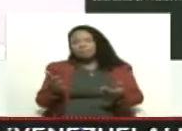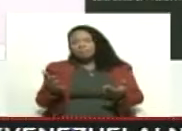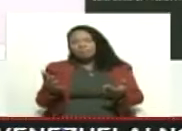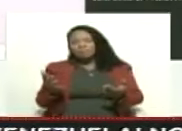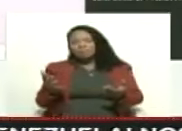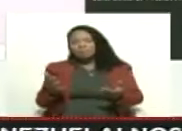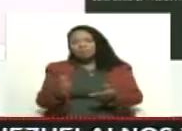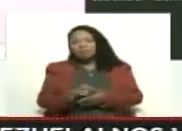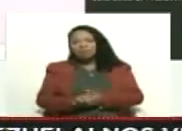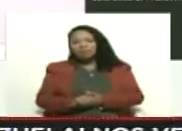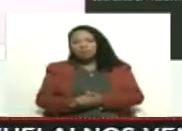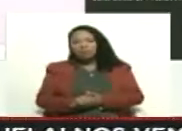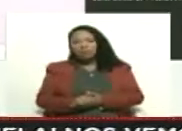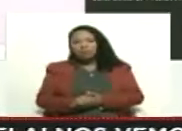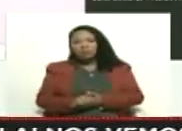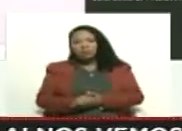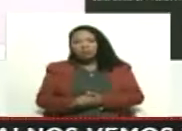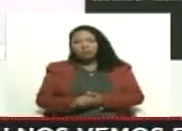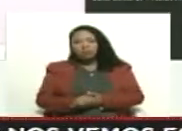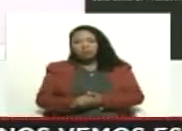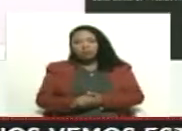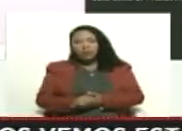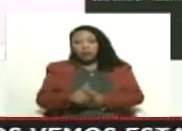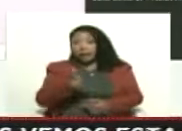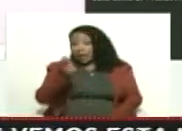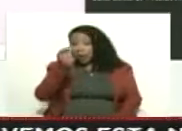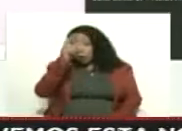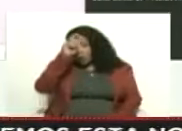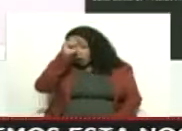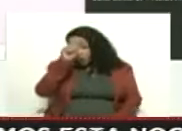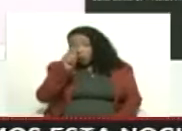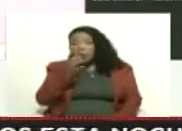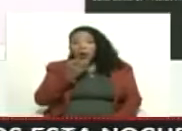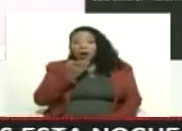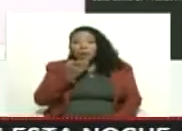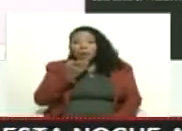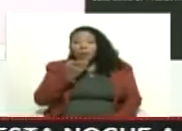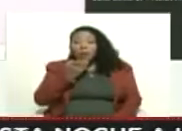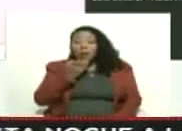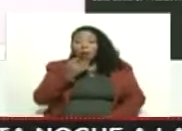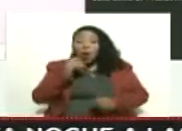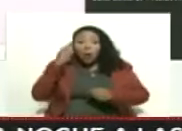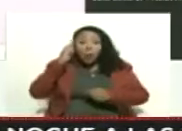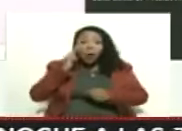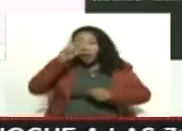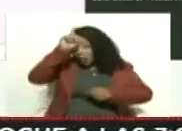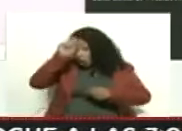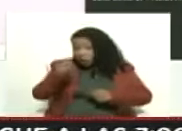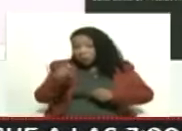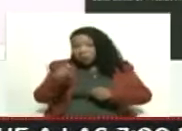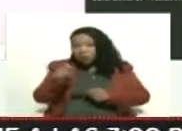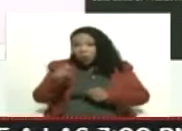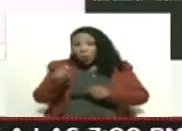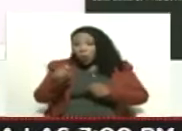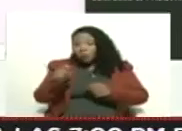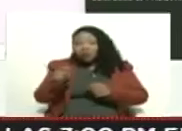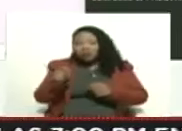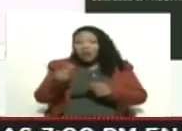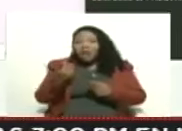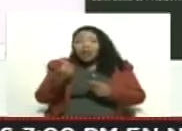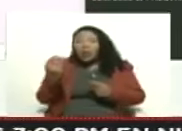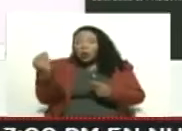no ningún homenaje a bolívar será suficiente para agradecerle lo que hizo no solo por